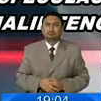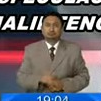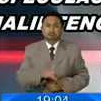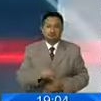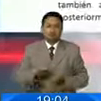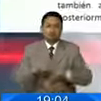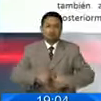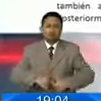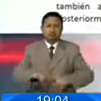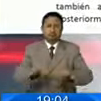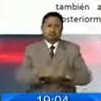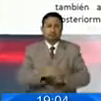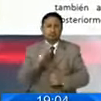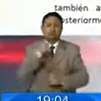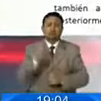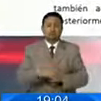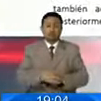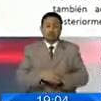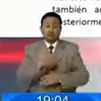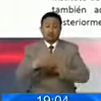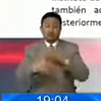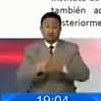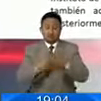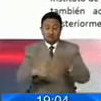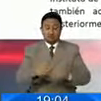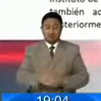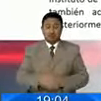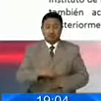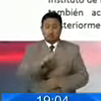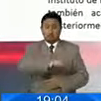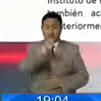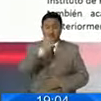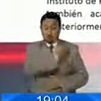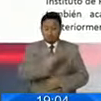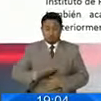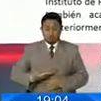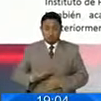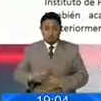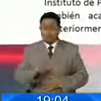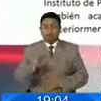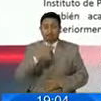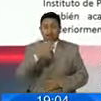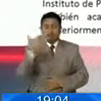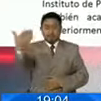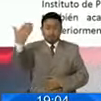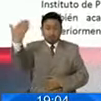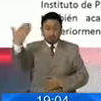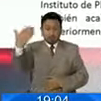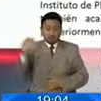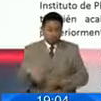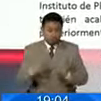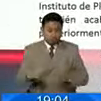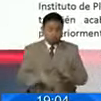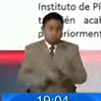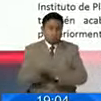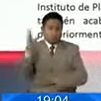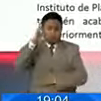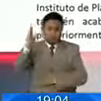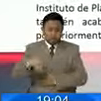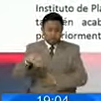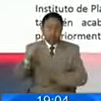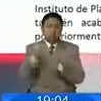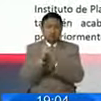continúa. Asegura que después de haber sido electo alcalde, como fue de público conocimiento, viajé a Brasil, donde mantuve una